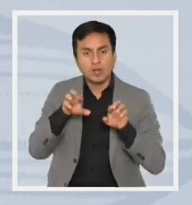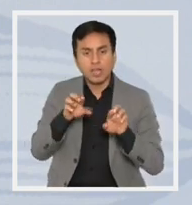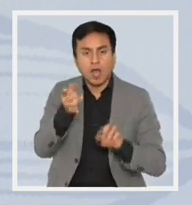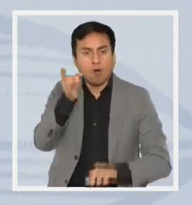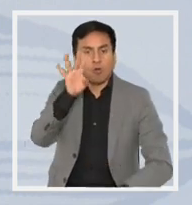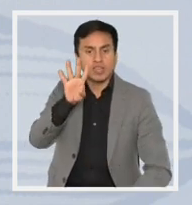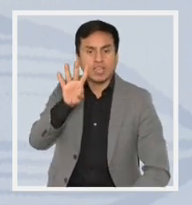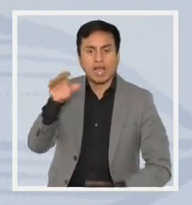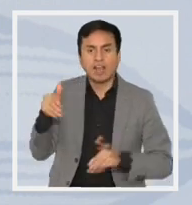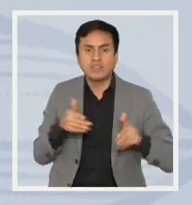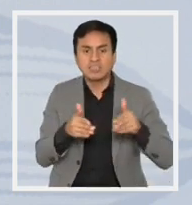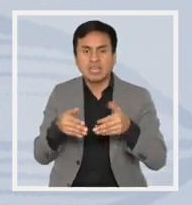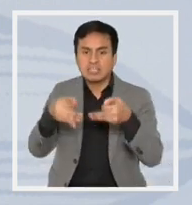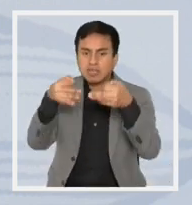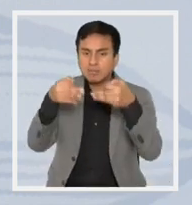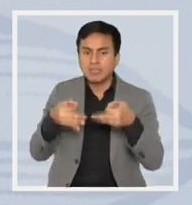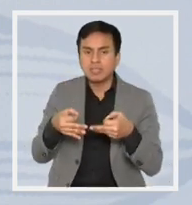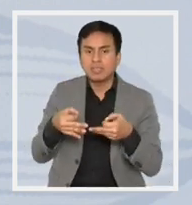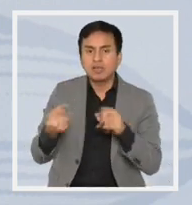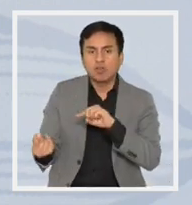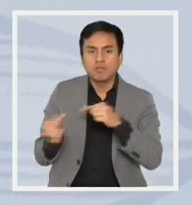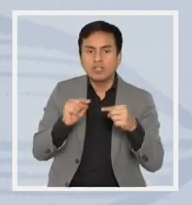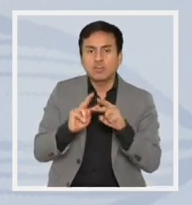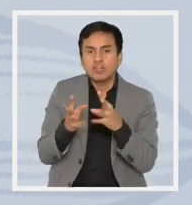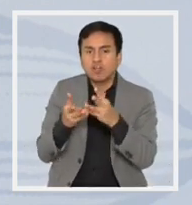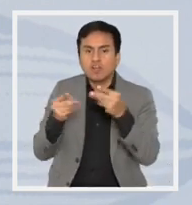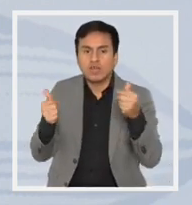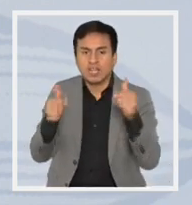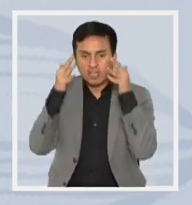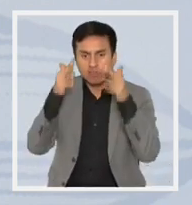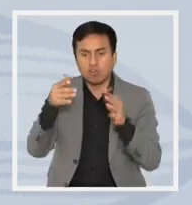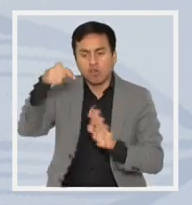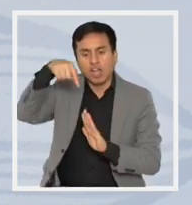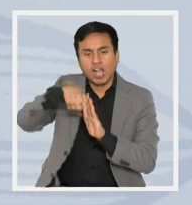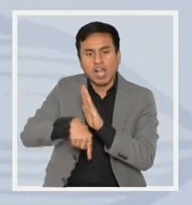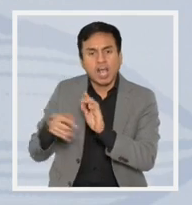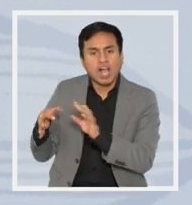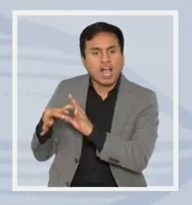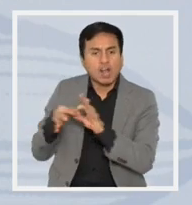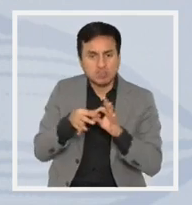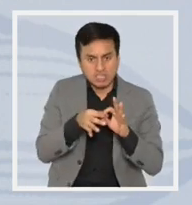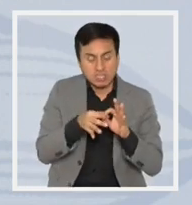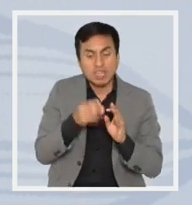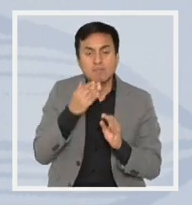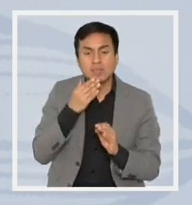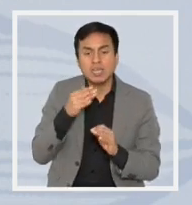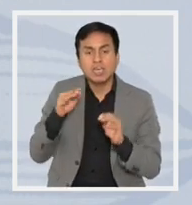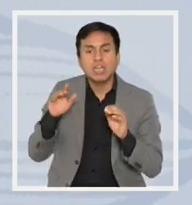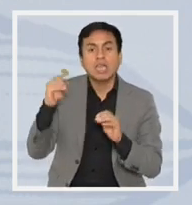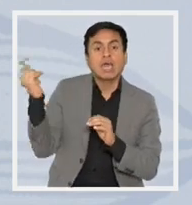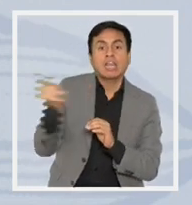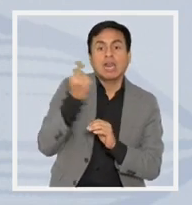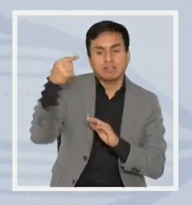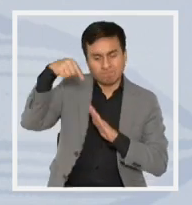oportunidad única para avanzar decididamente en resolver el conflicto, atendiendo a sus causas más profundas y no solamente a su